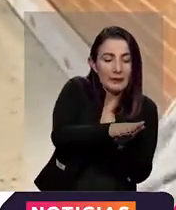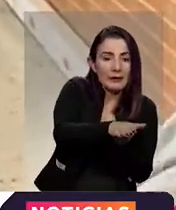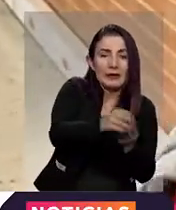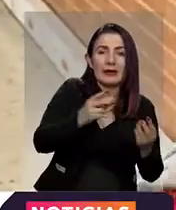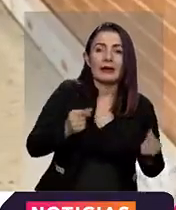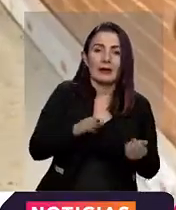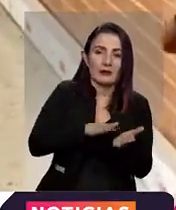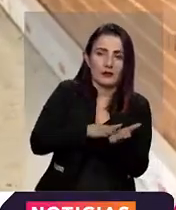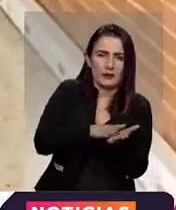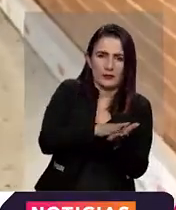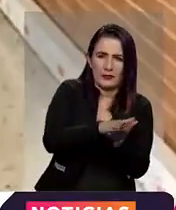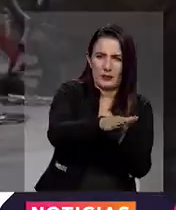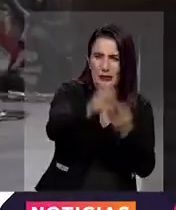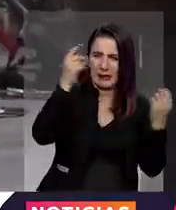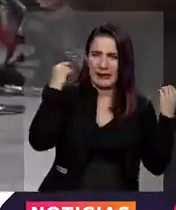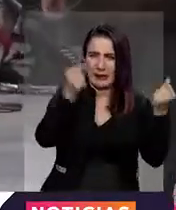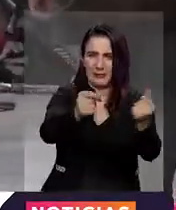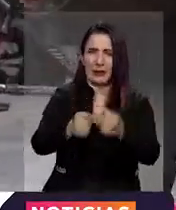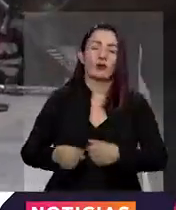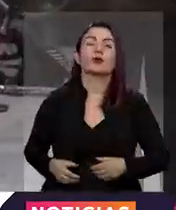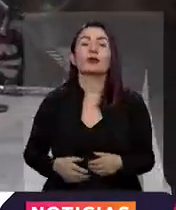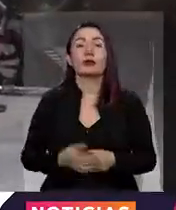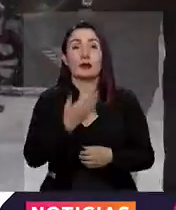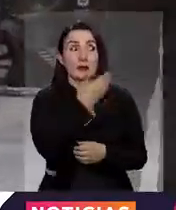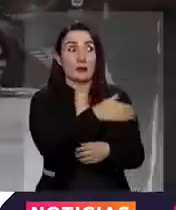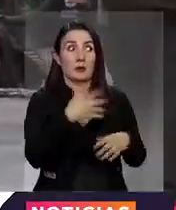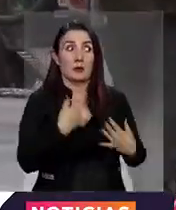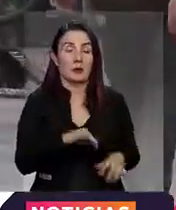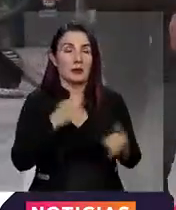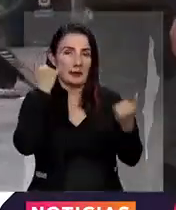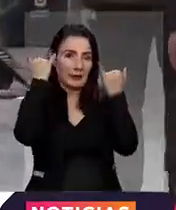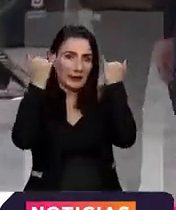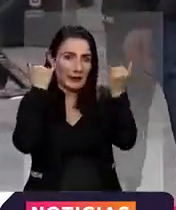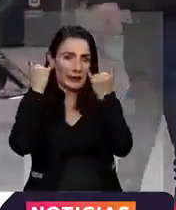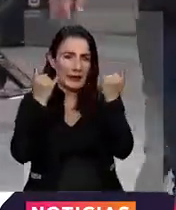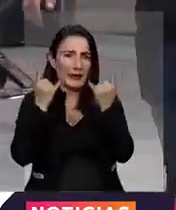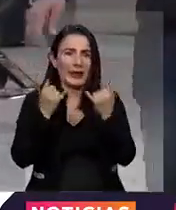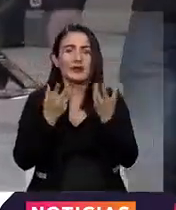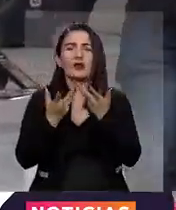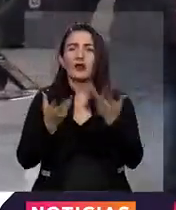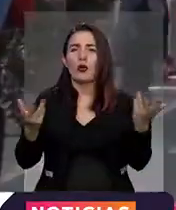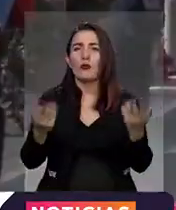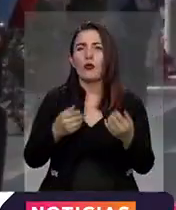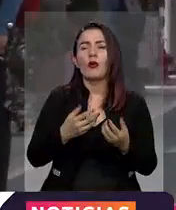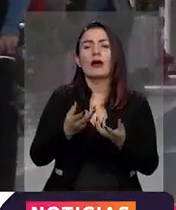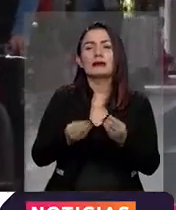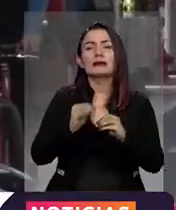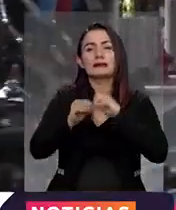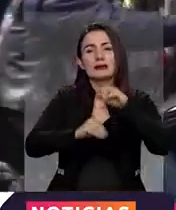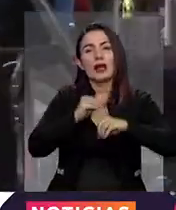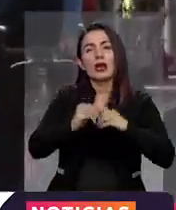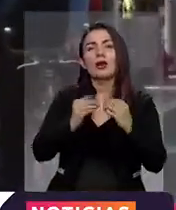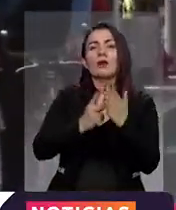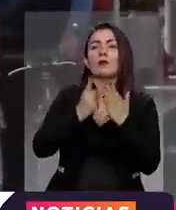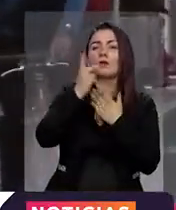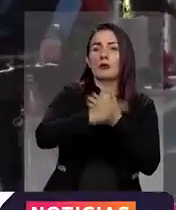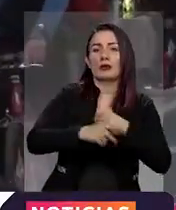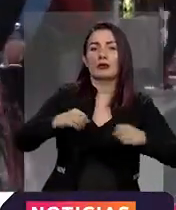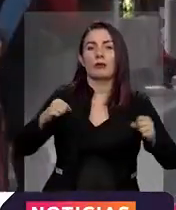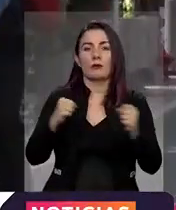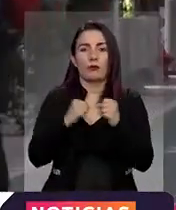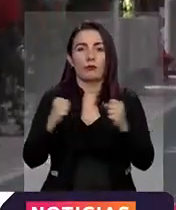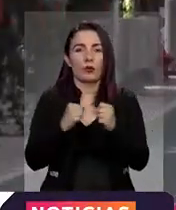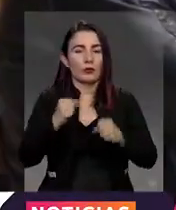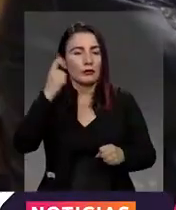que vaya súper rápido. Como Christopher, son muchos los habitantes que desarrollan sus ideas de innovación a través del proyecto de Bogotá